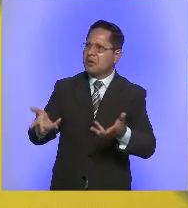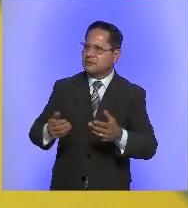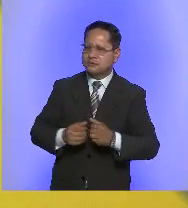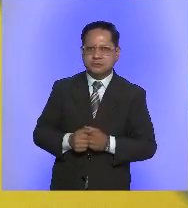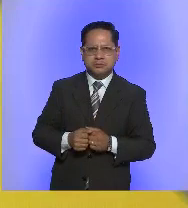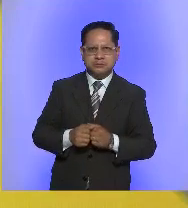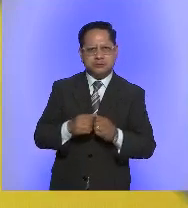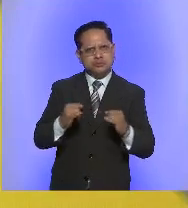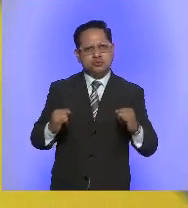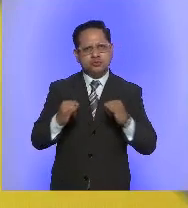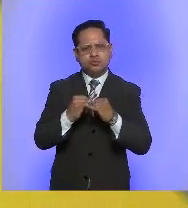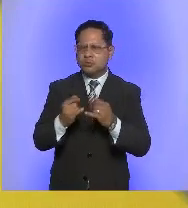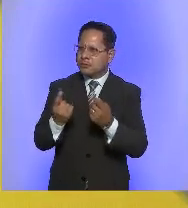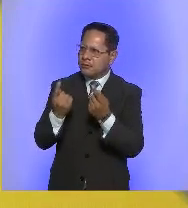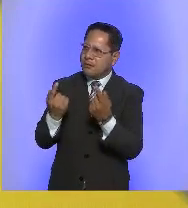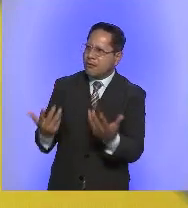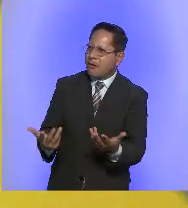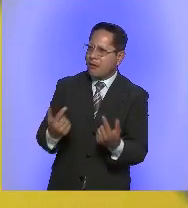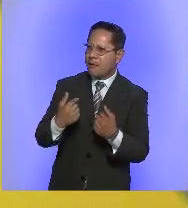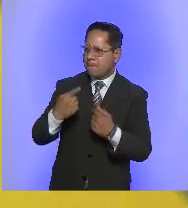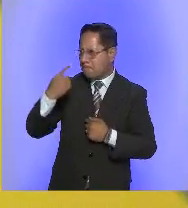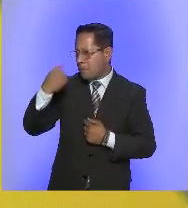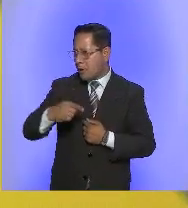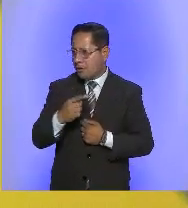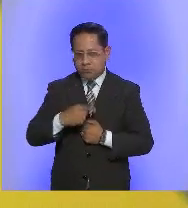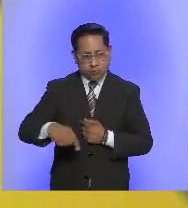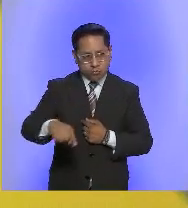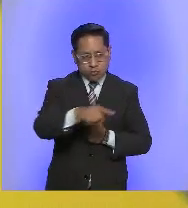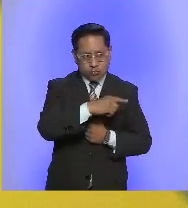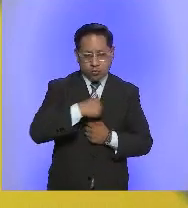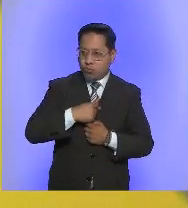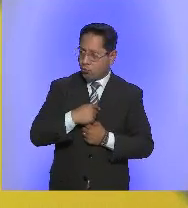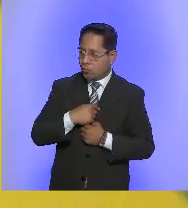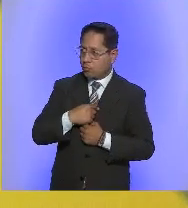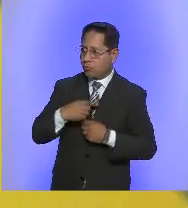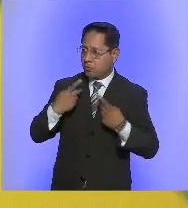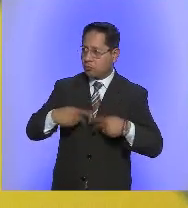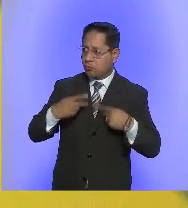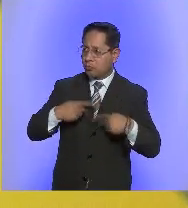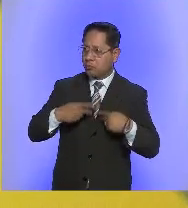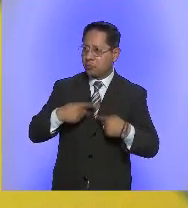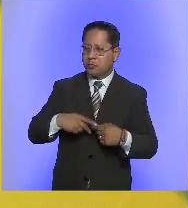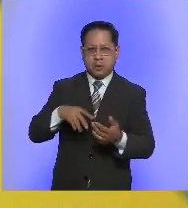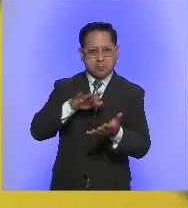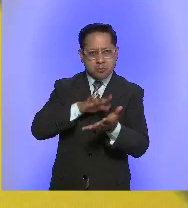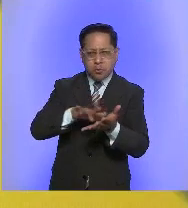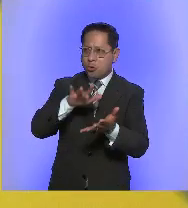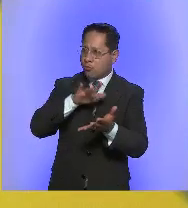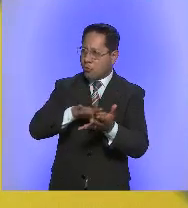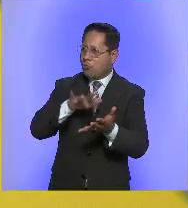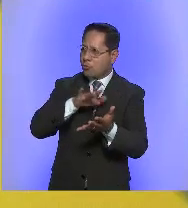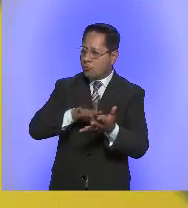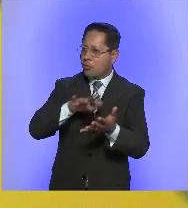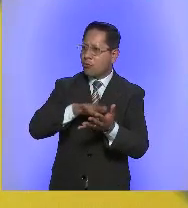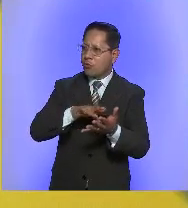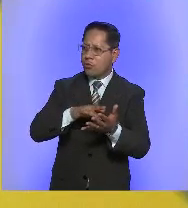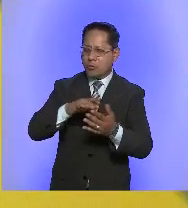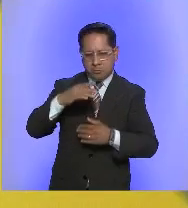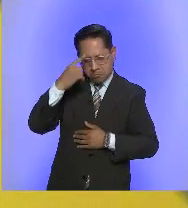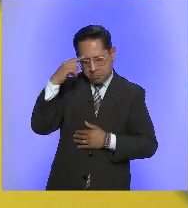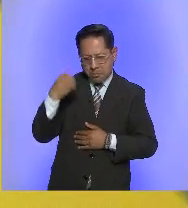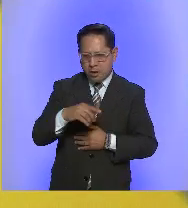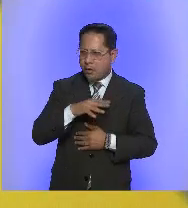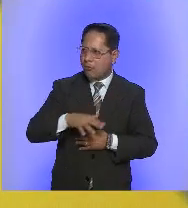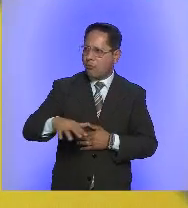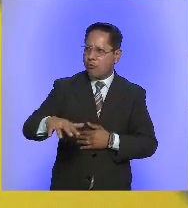la ciudadanía, a la sociedad en general, que se apropien del espacio público? Esto es, que